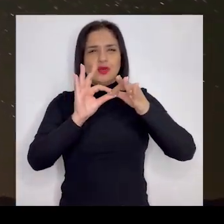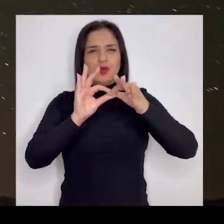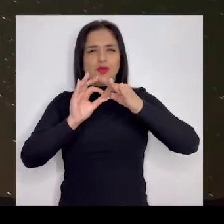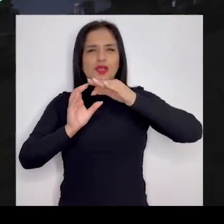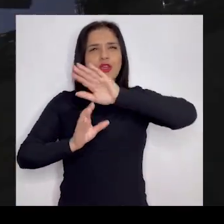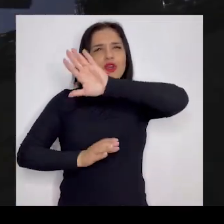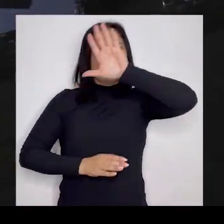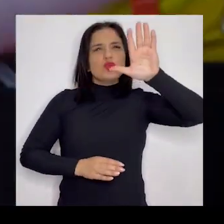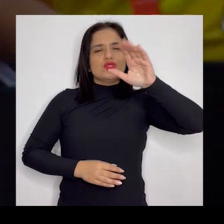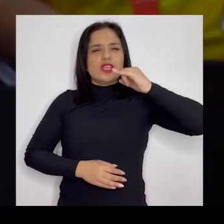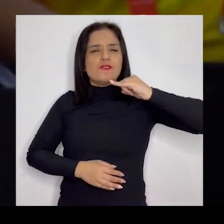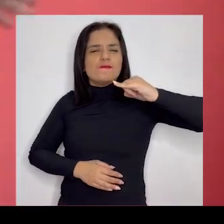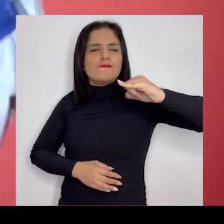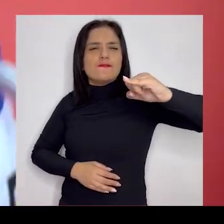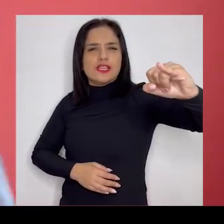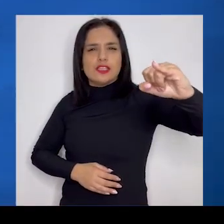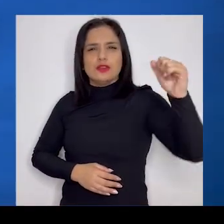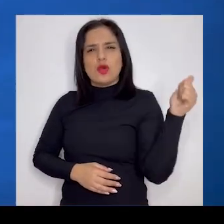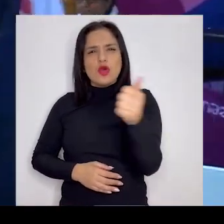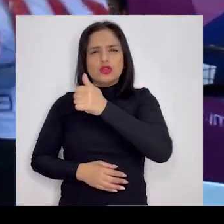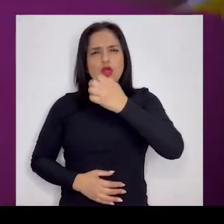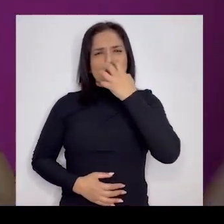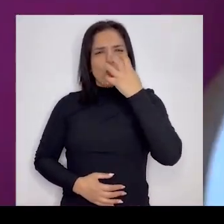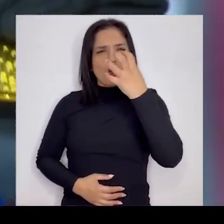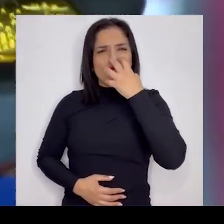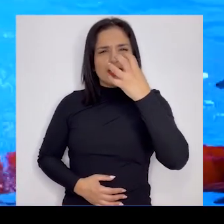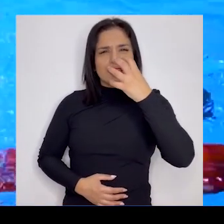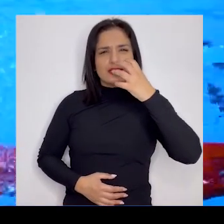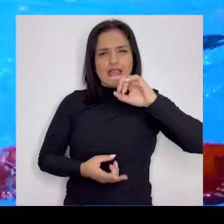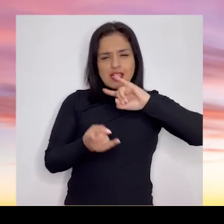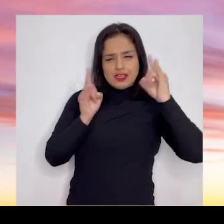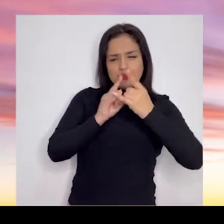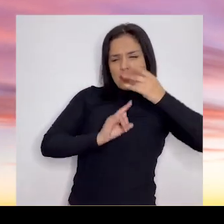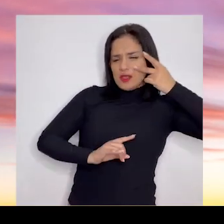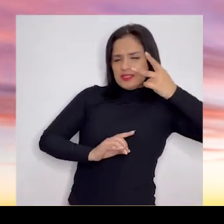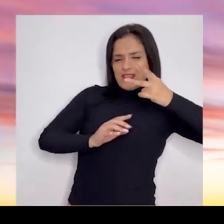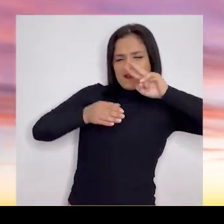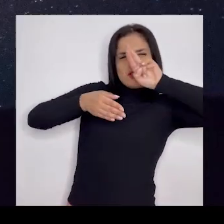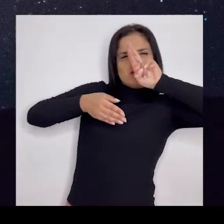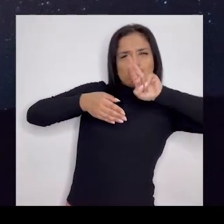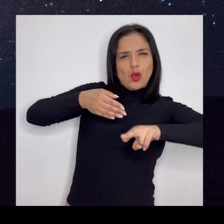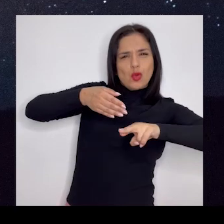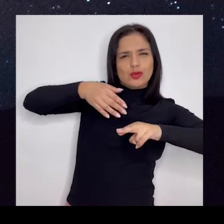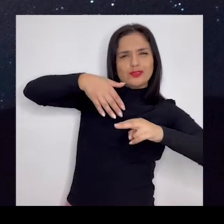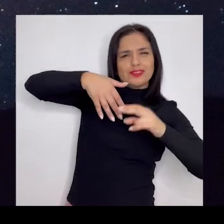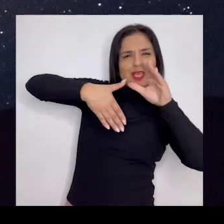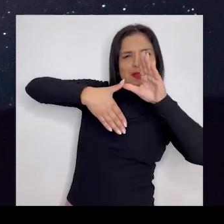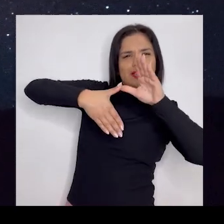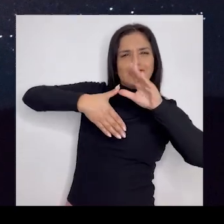interminable lo grita el mundo entero Mirando al universo desde el punto más austral del continente